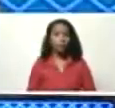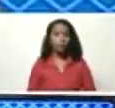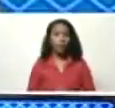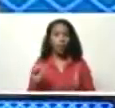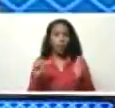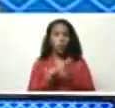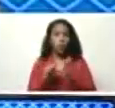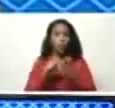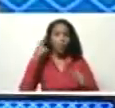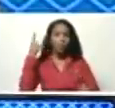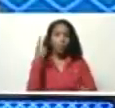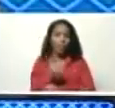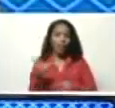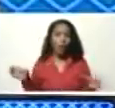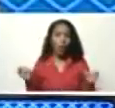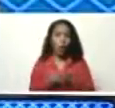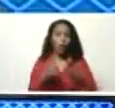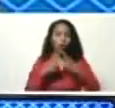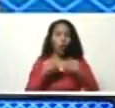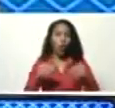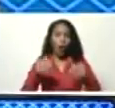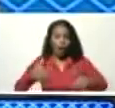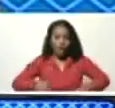donde debe reunirse todo el esfuerzo